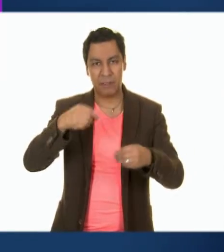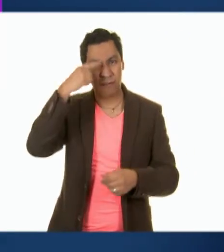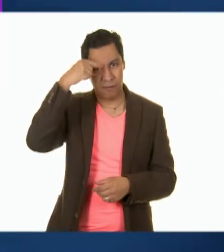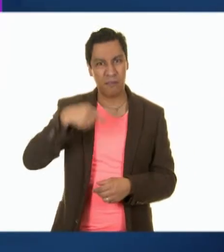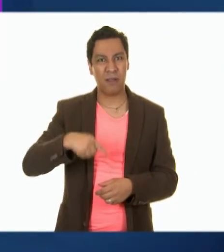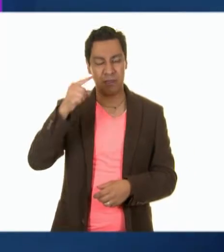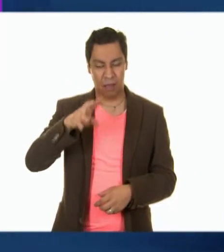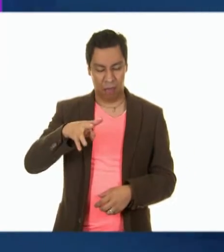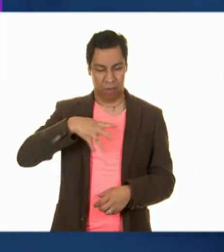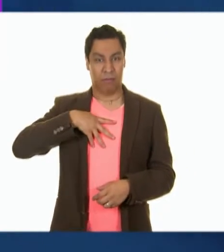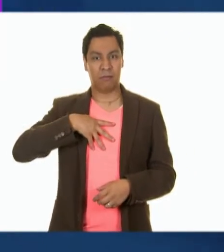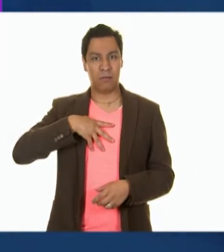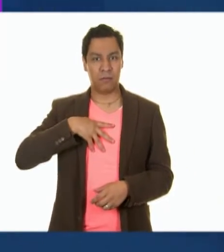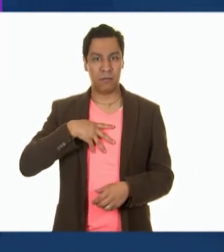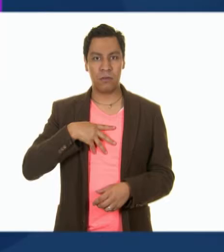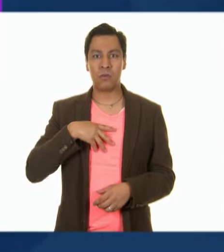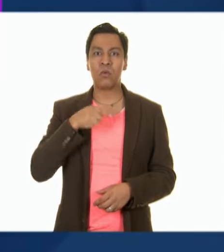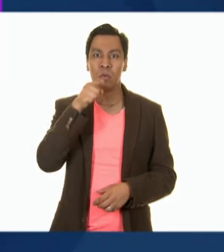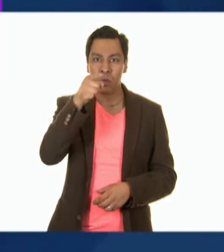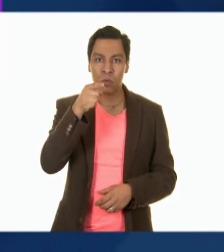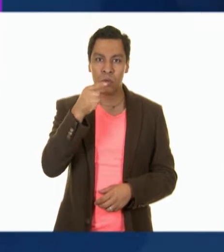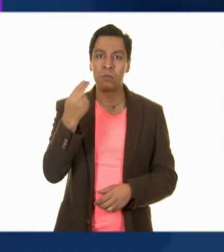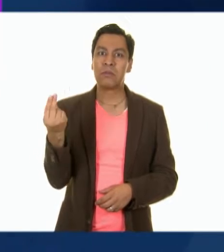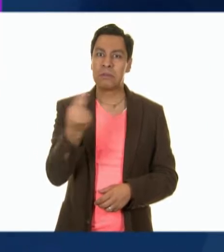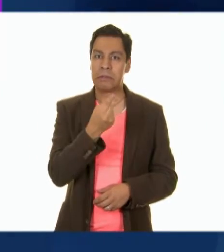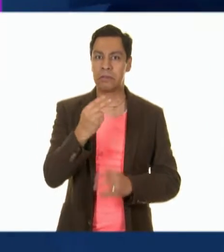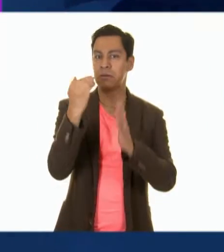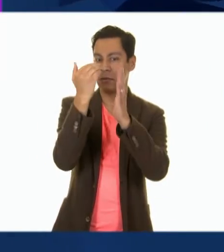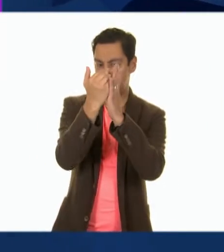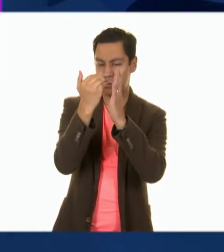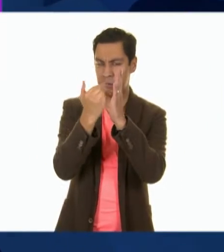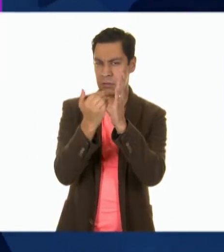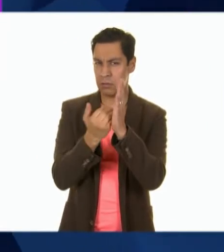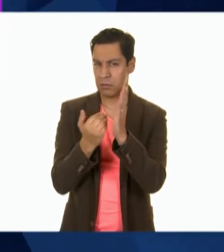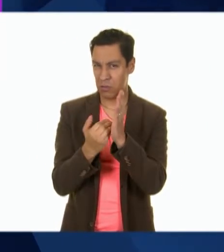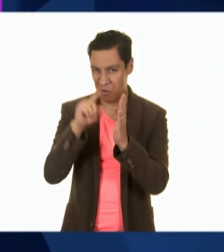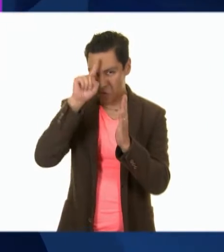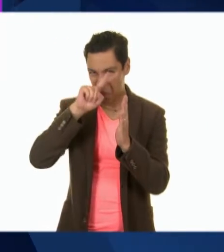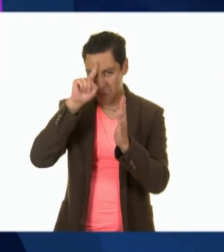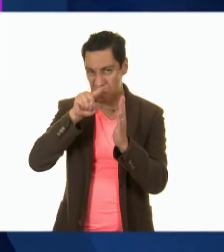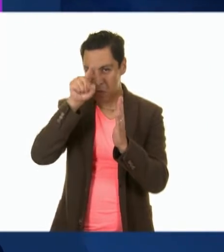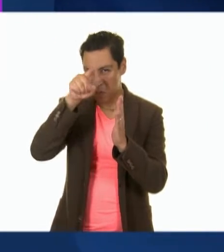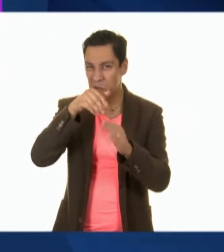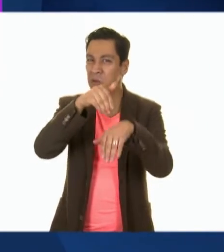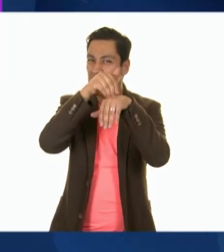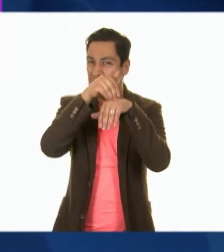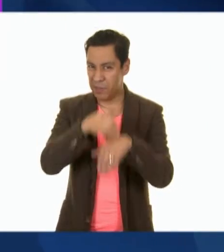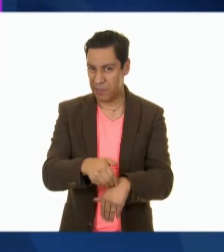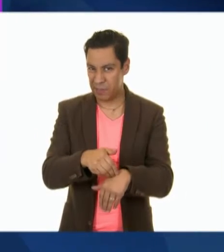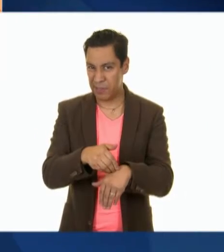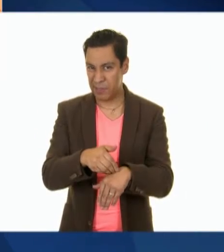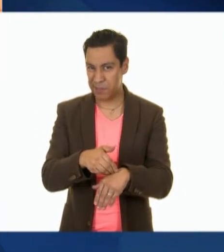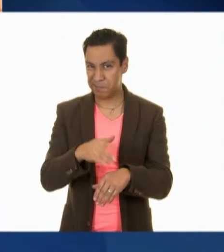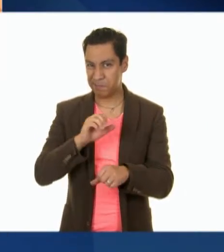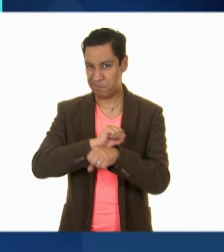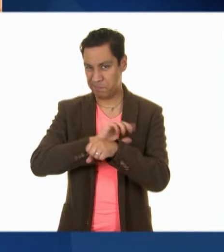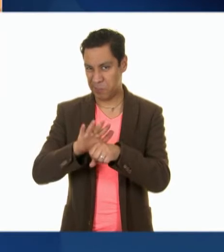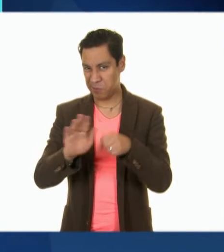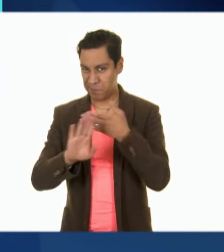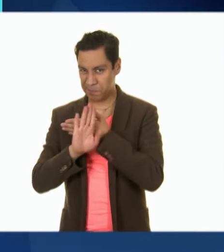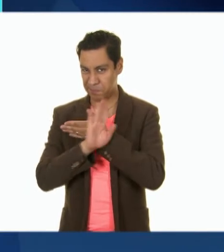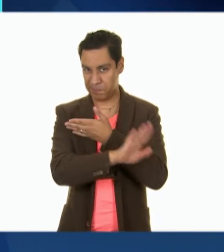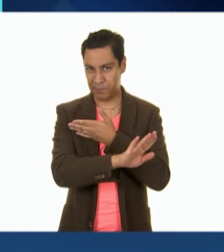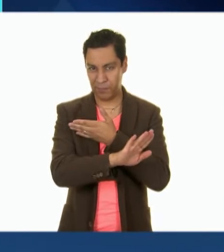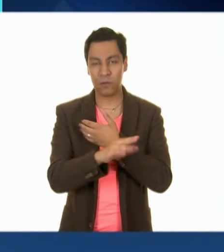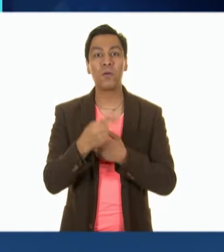personas. Por eso hay que continuar cuidándonos siguiendo las buenas prácticas que ya todos conocemos para evitar contagiarnos.